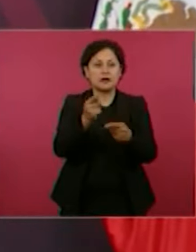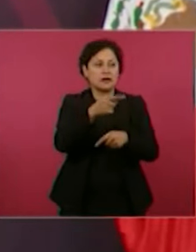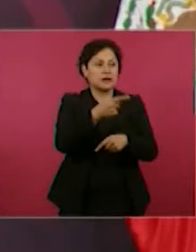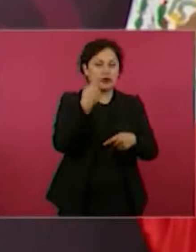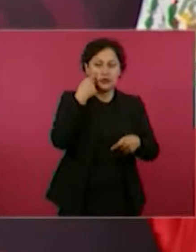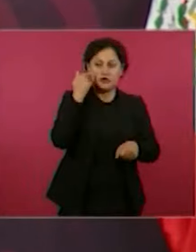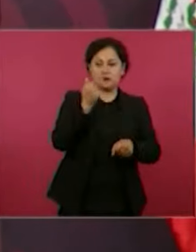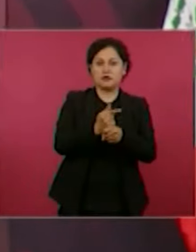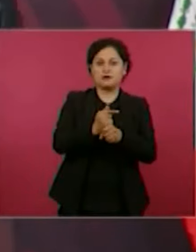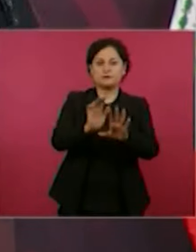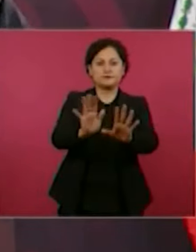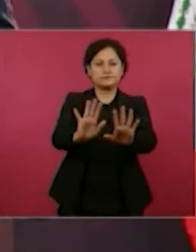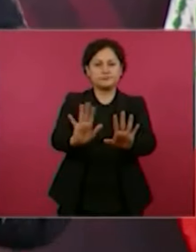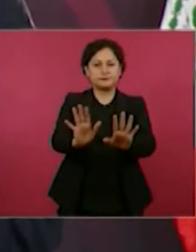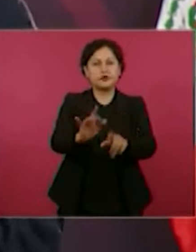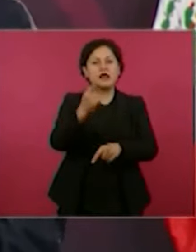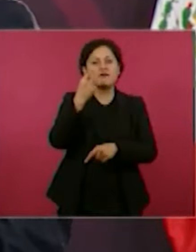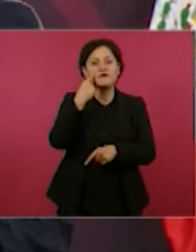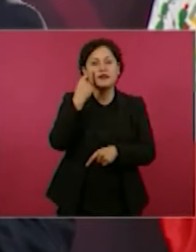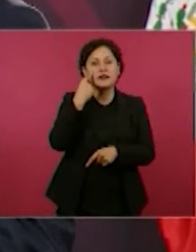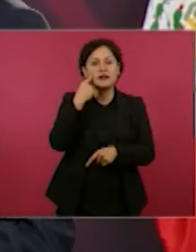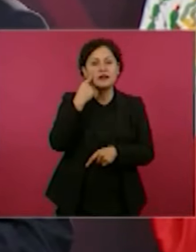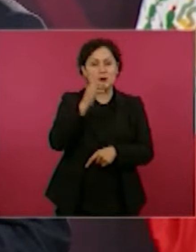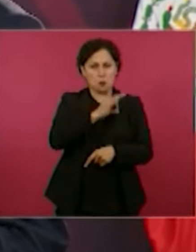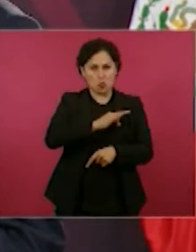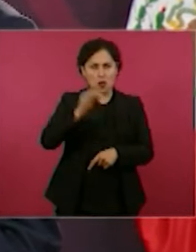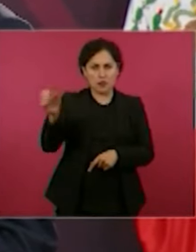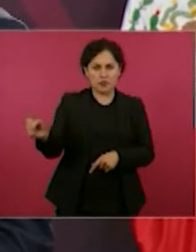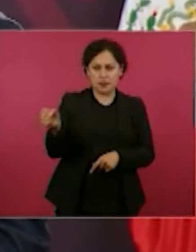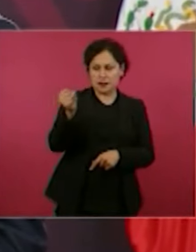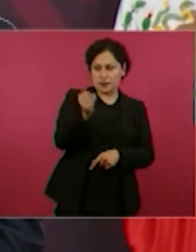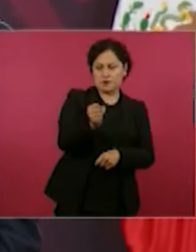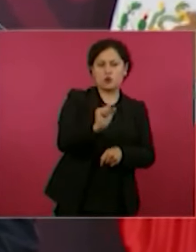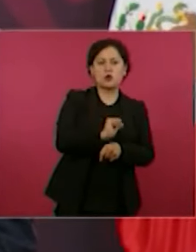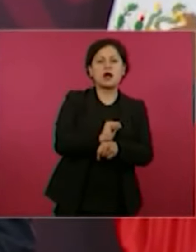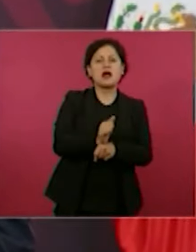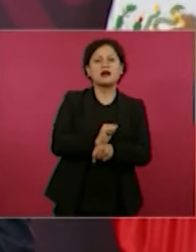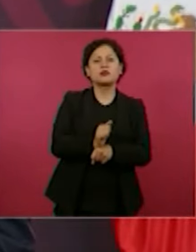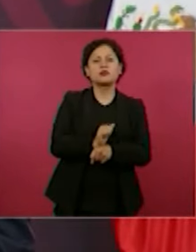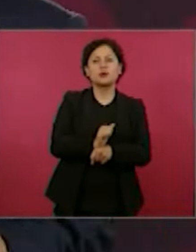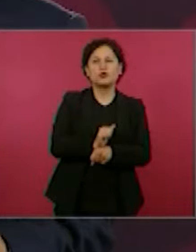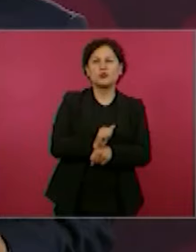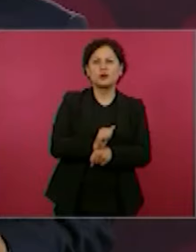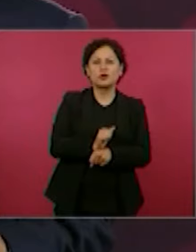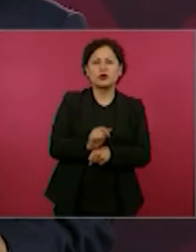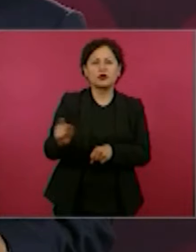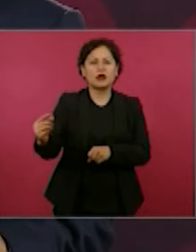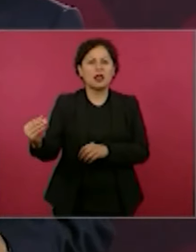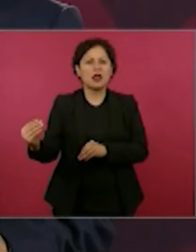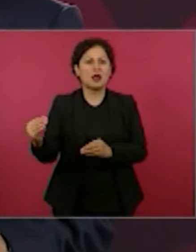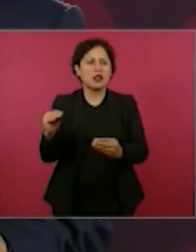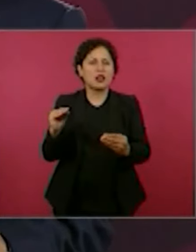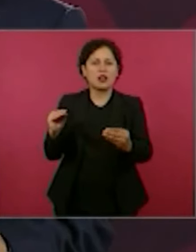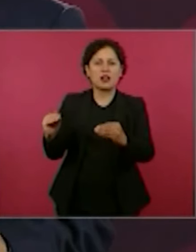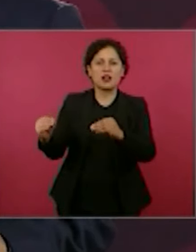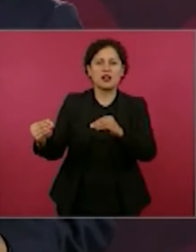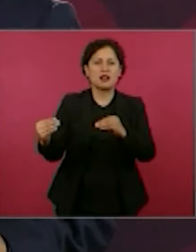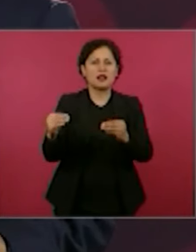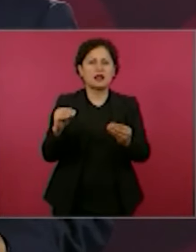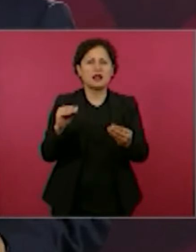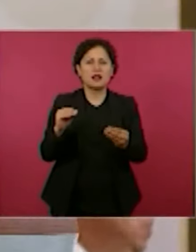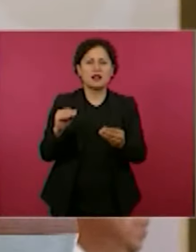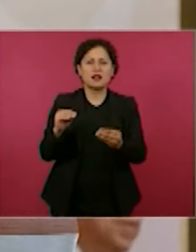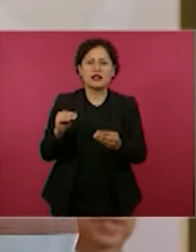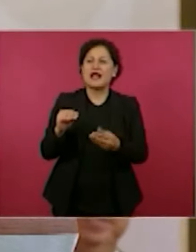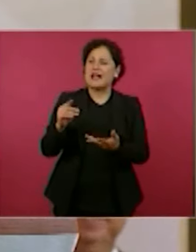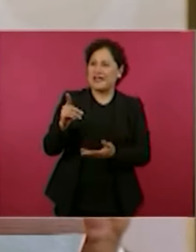probable, pero en términos de lo que conocemos, hoy es más violento el tema. ¿no? O sea, pero el presidente pues, ni